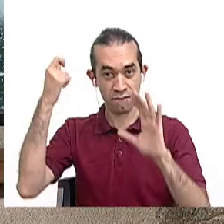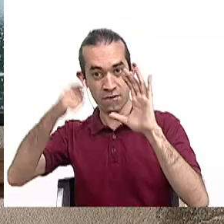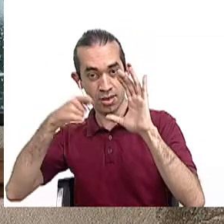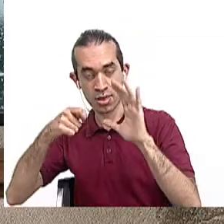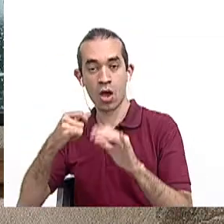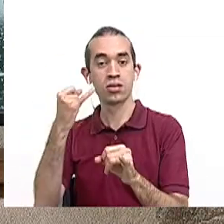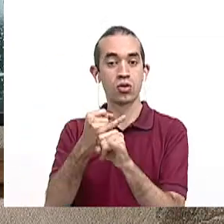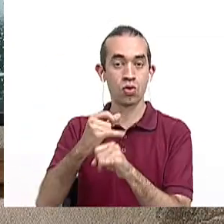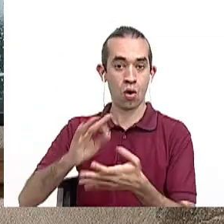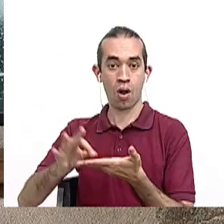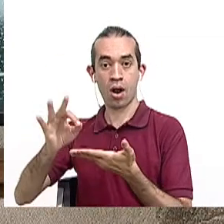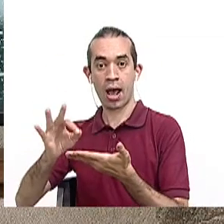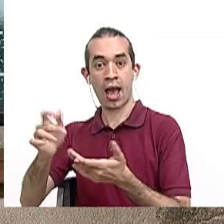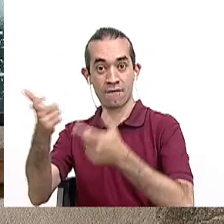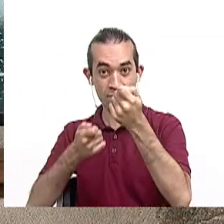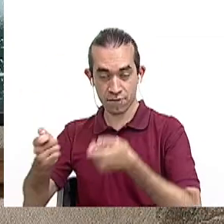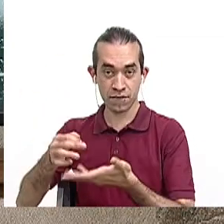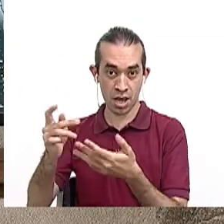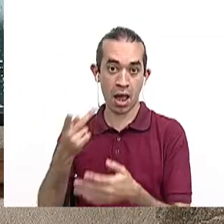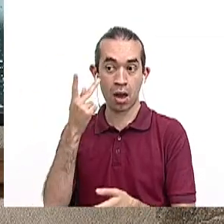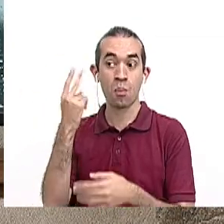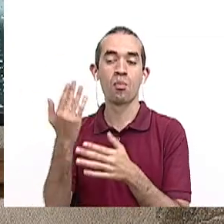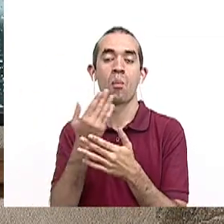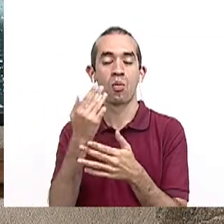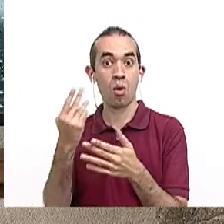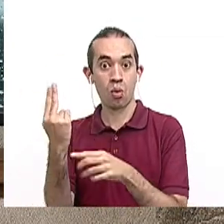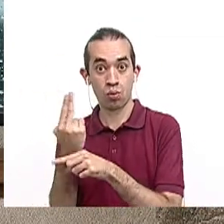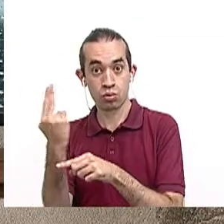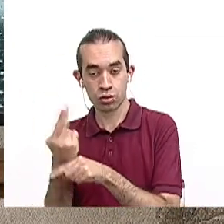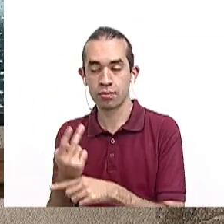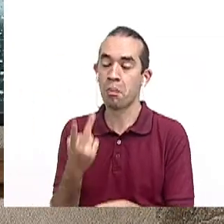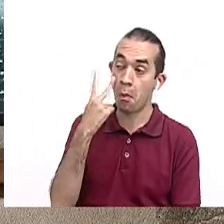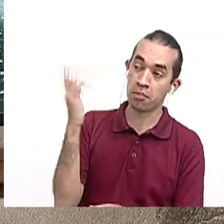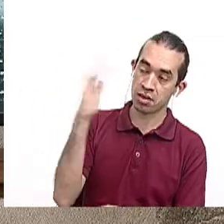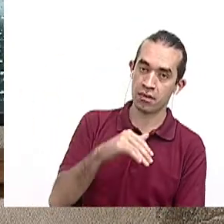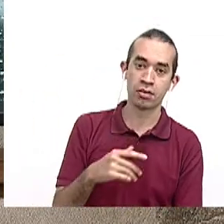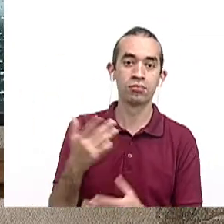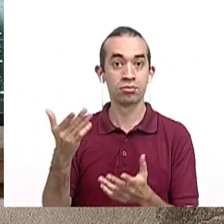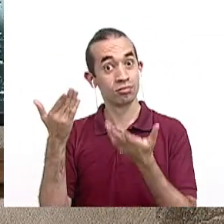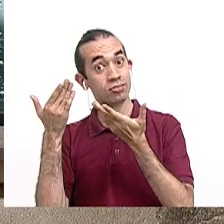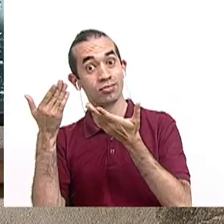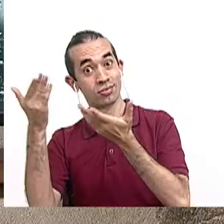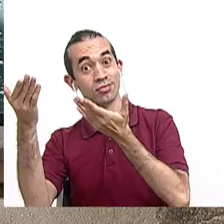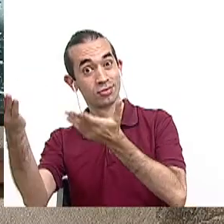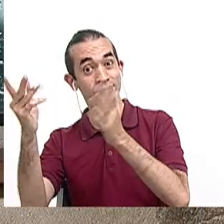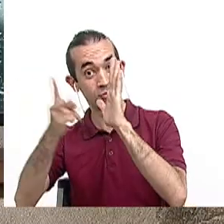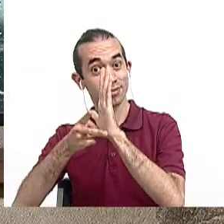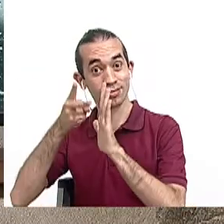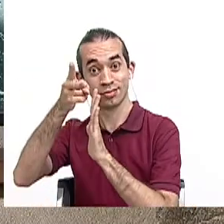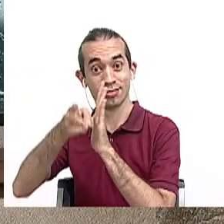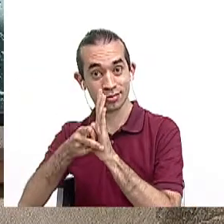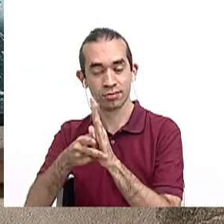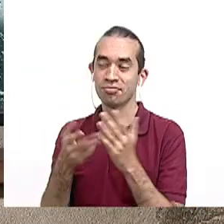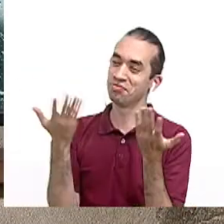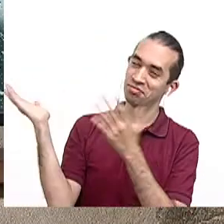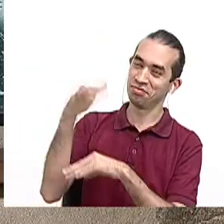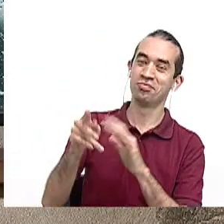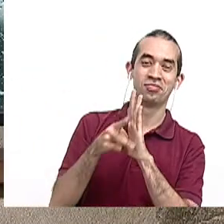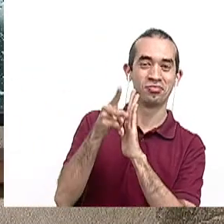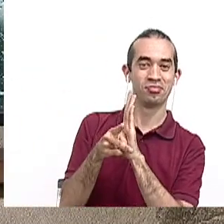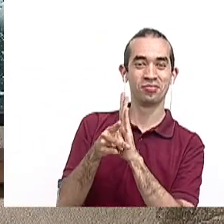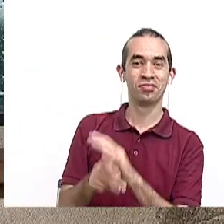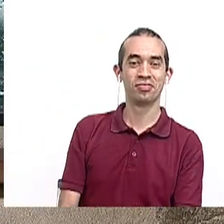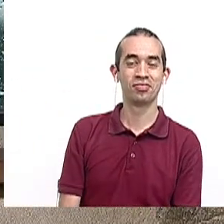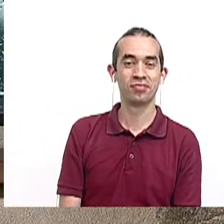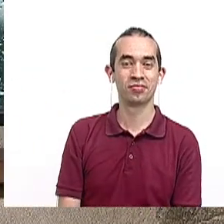uso. Vamos a verlo. Vamos a verlo, me encantaría. Corre video. Corre video.